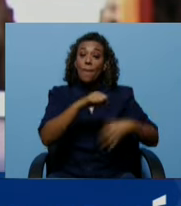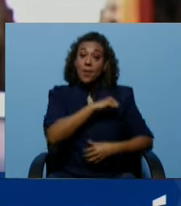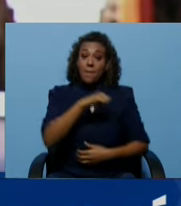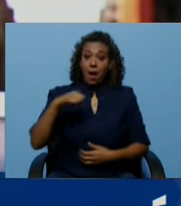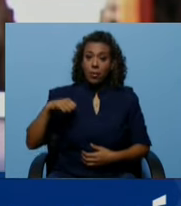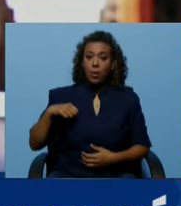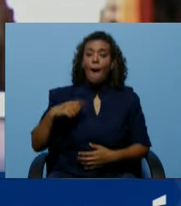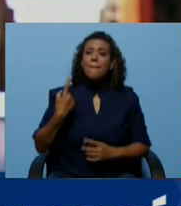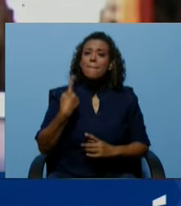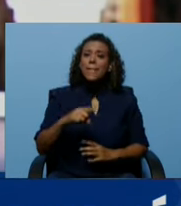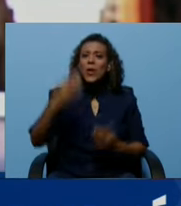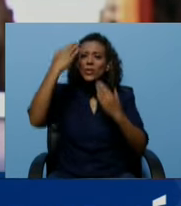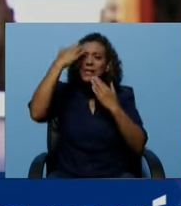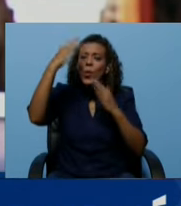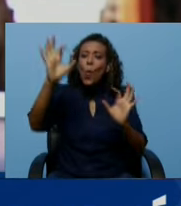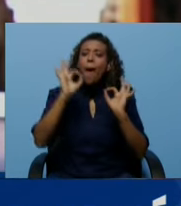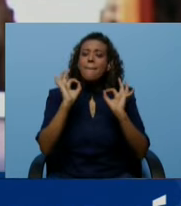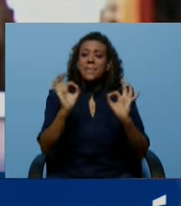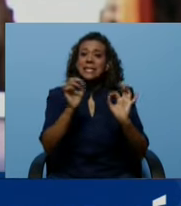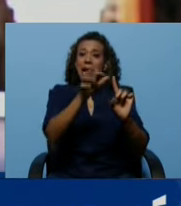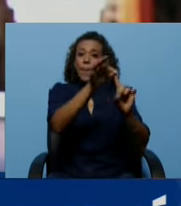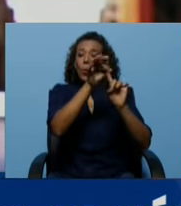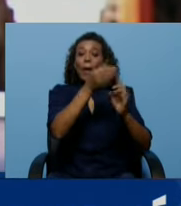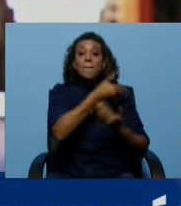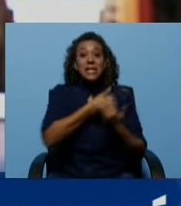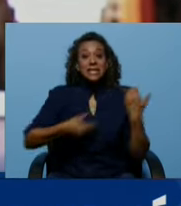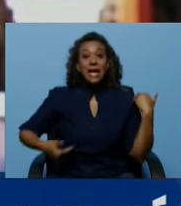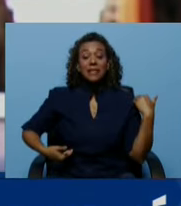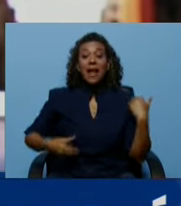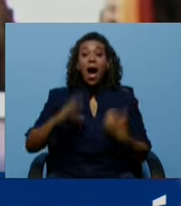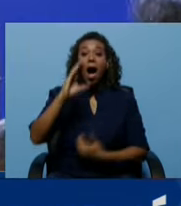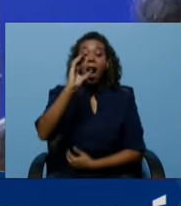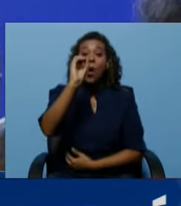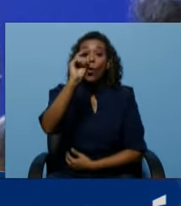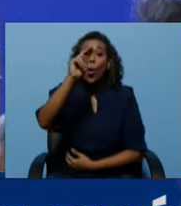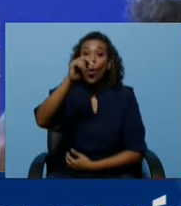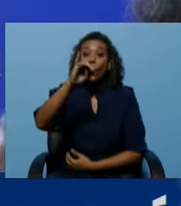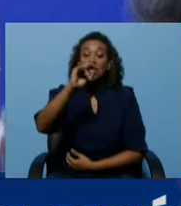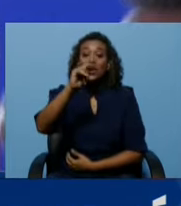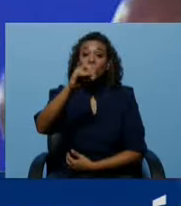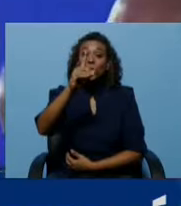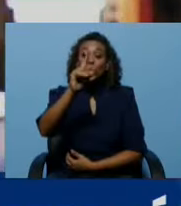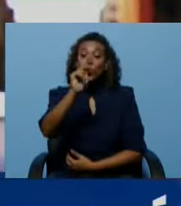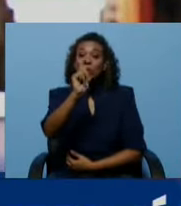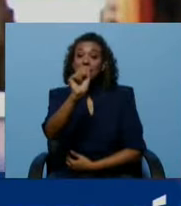a Luigi Picciola, presidente de Conindustria, los industriales del país,